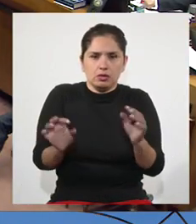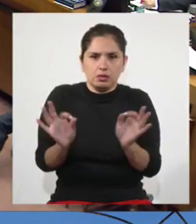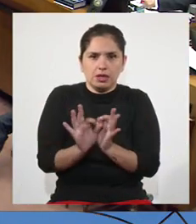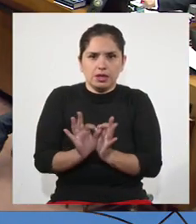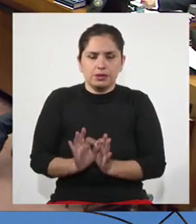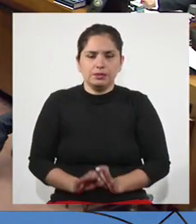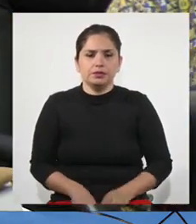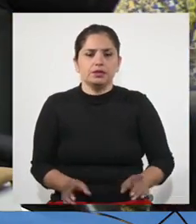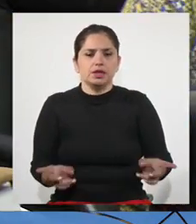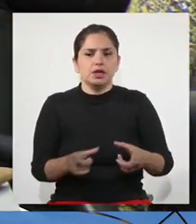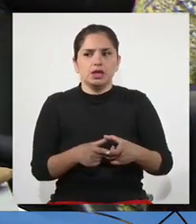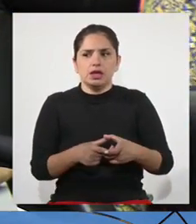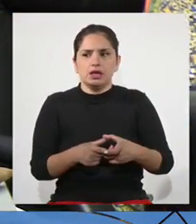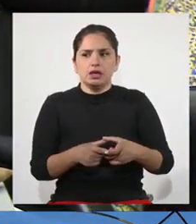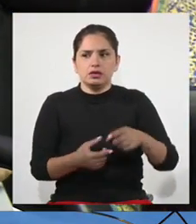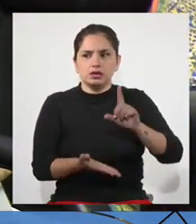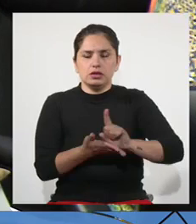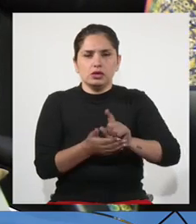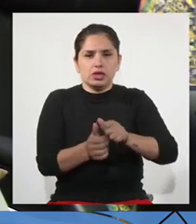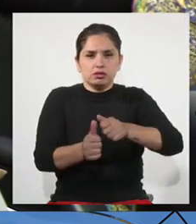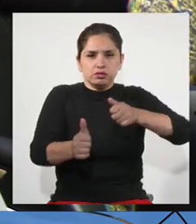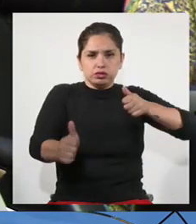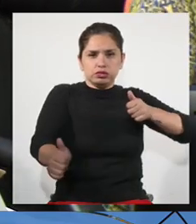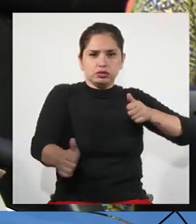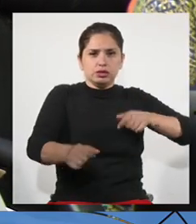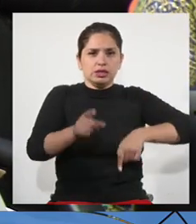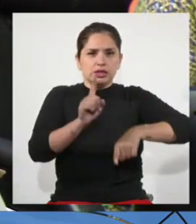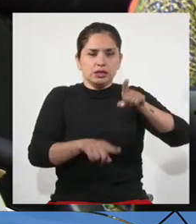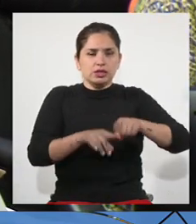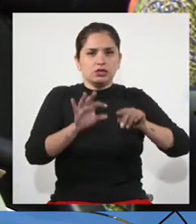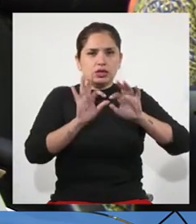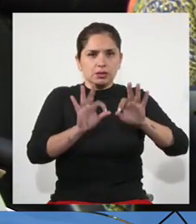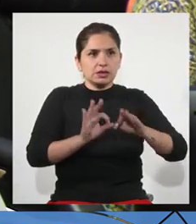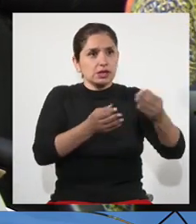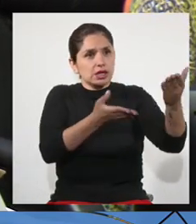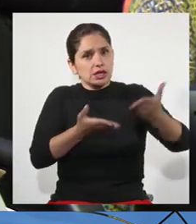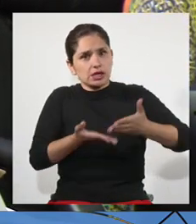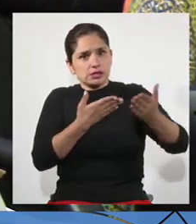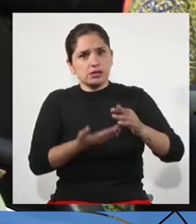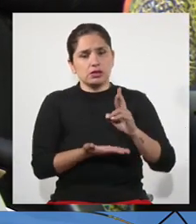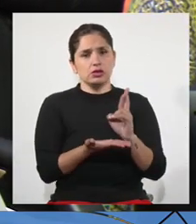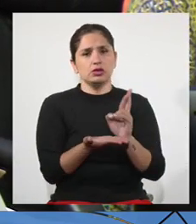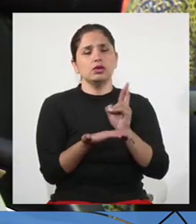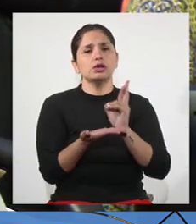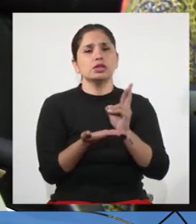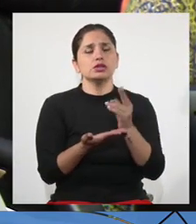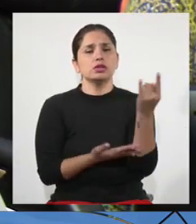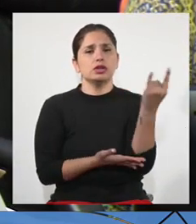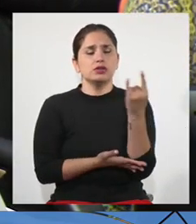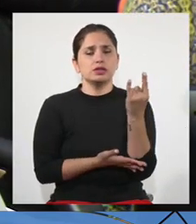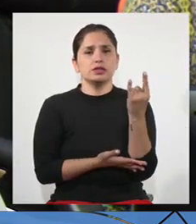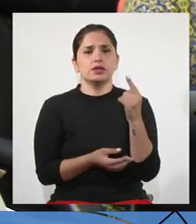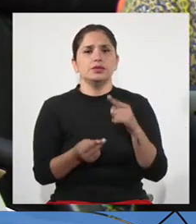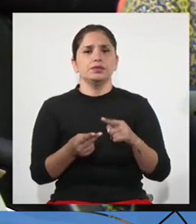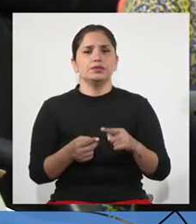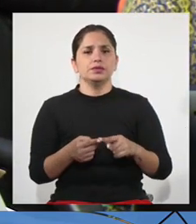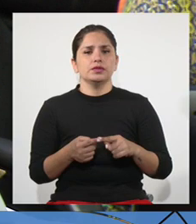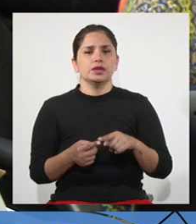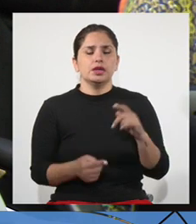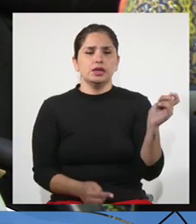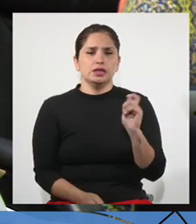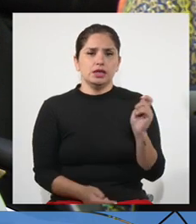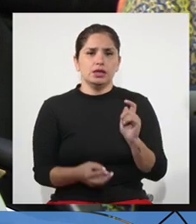La Comisión de Zonas Extremas y Territorios Especiales recibió a los rectores de las universidades de